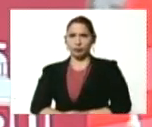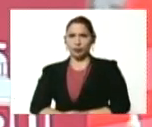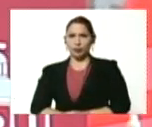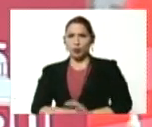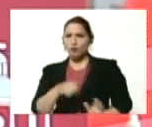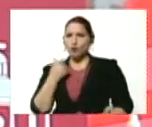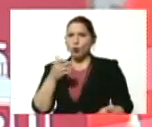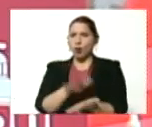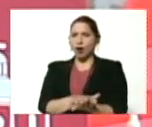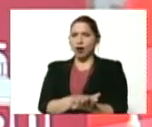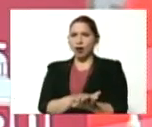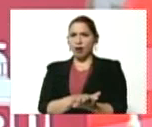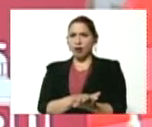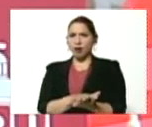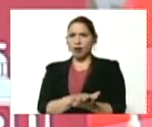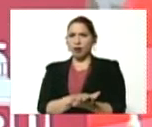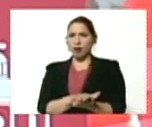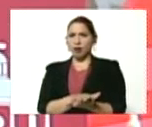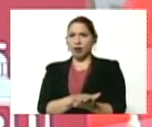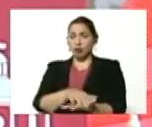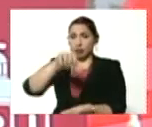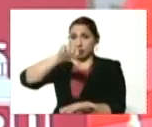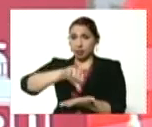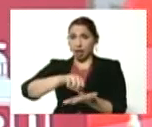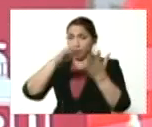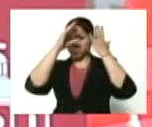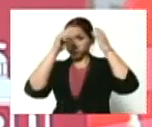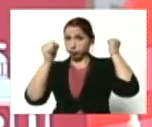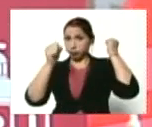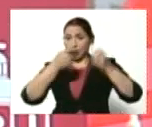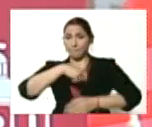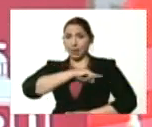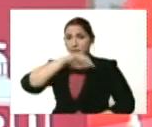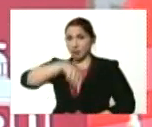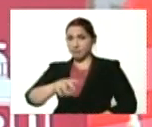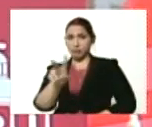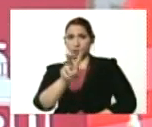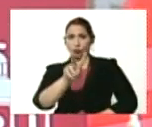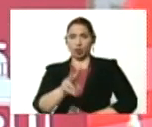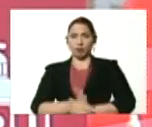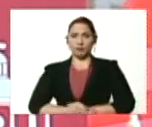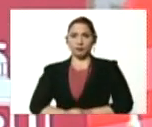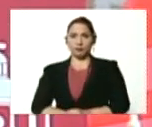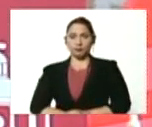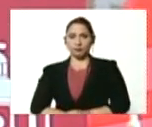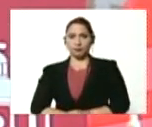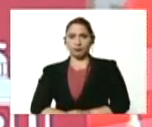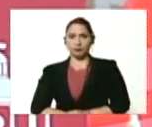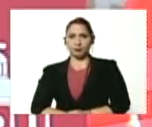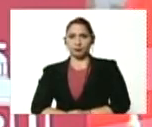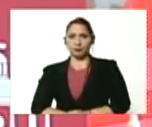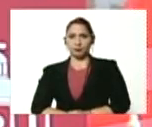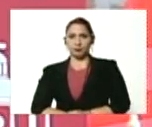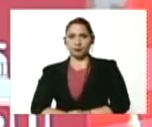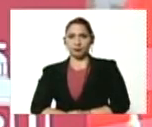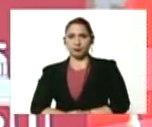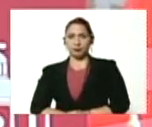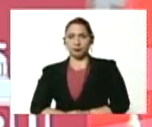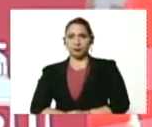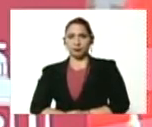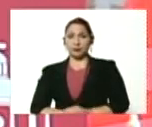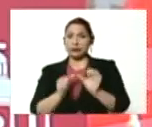homicidios en la sede de la residencia de la Embajada de España en Venezuela.